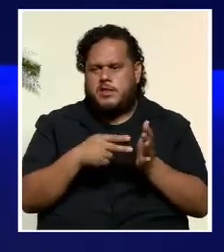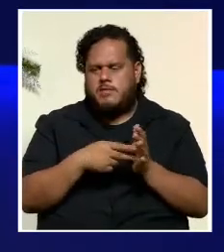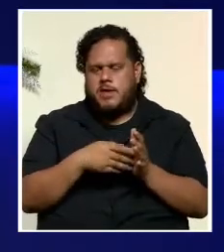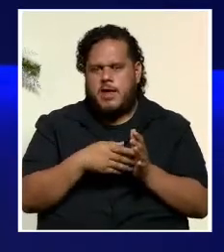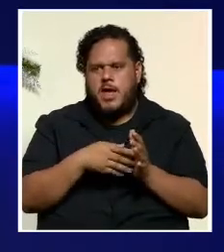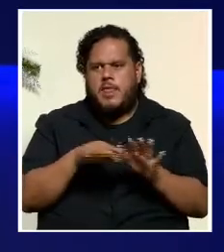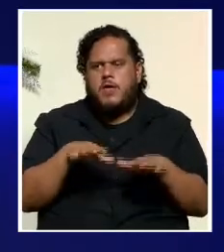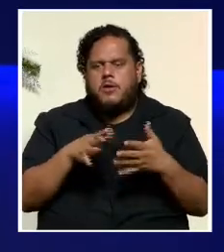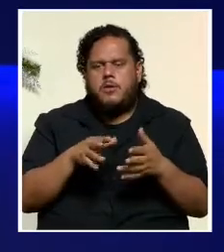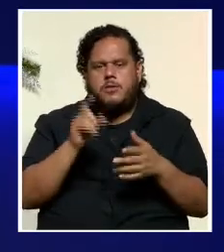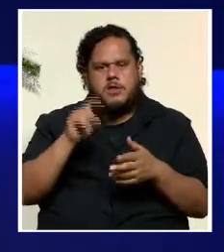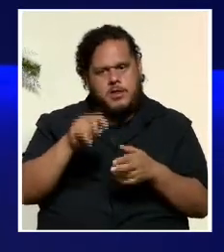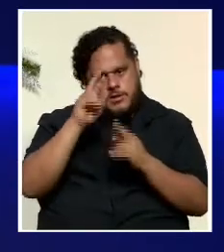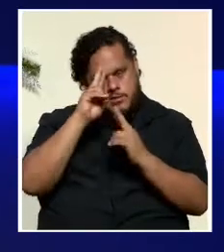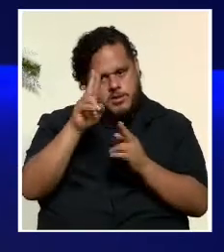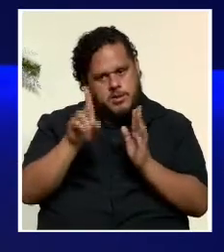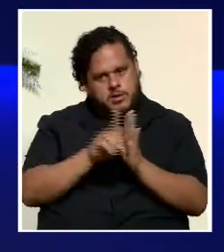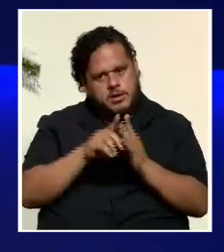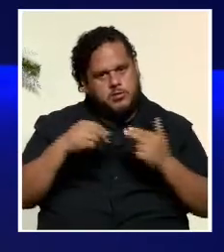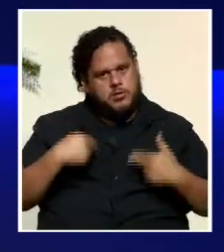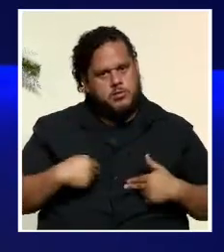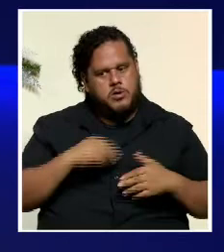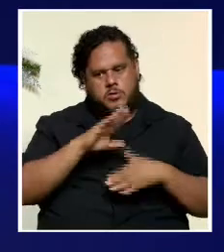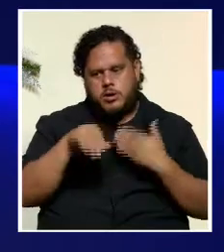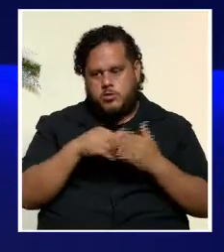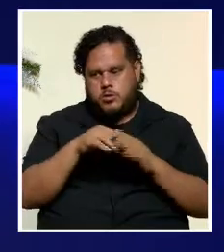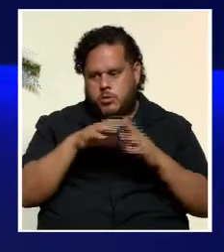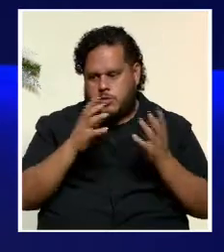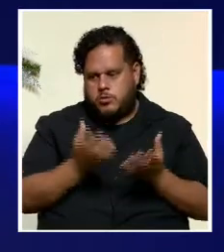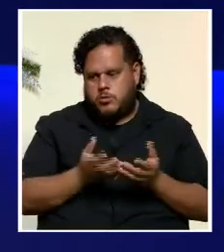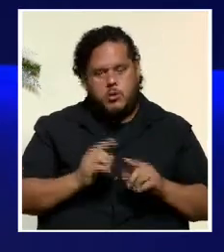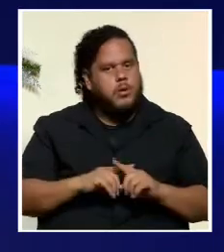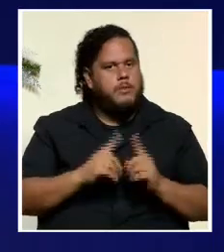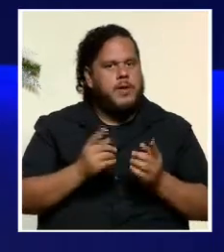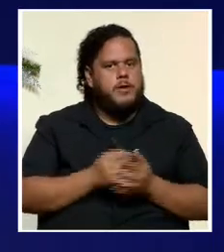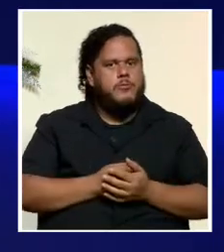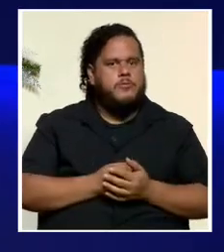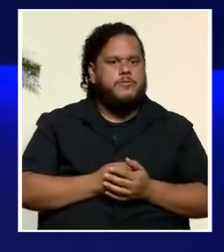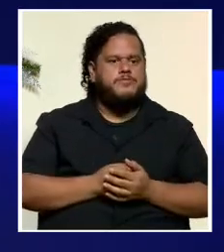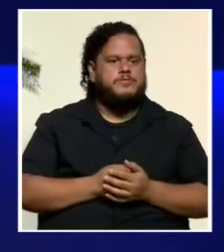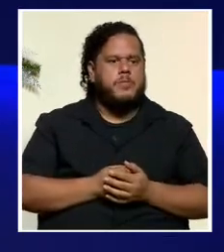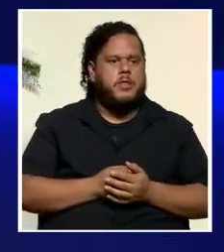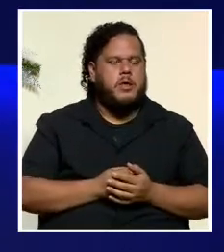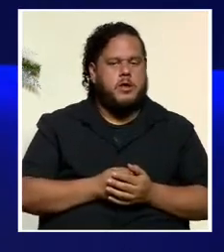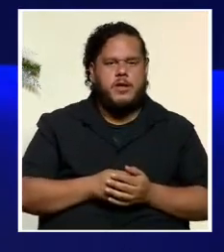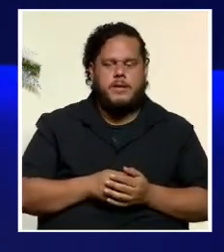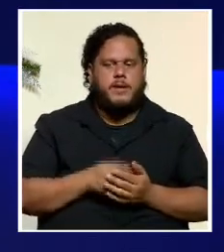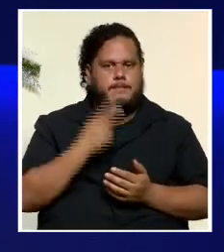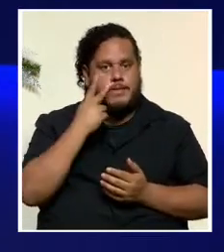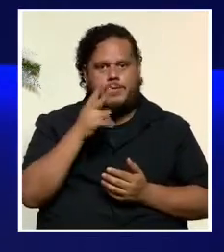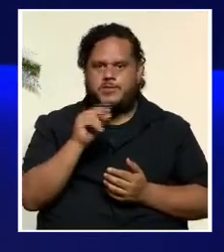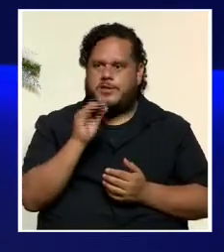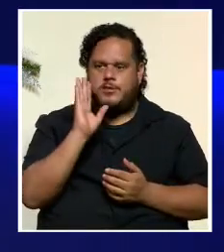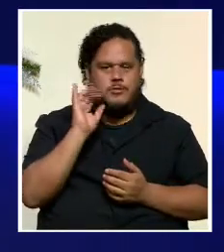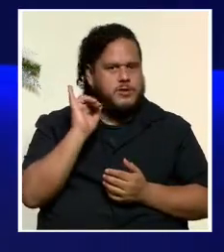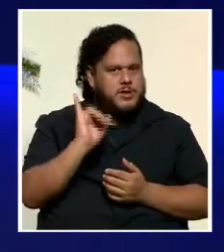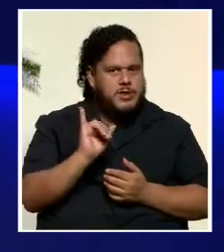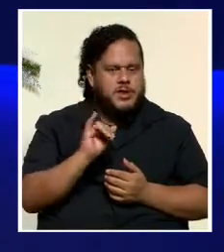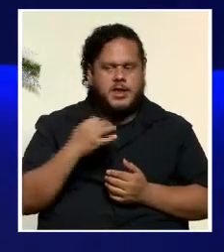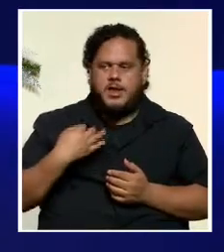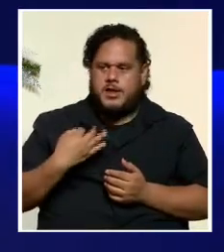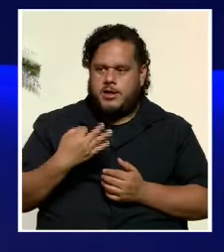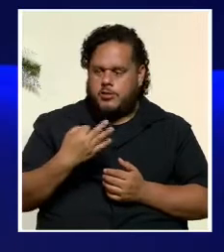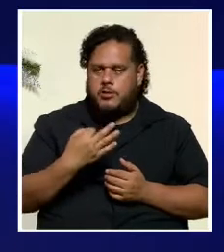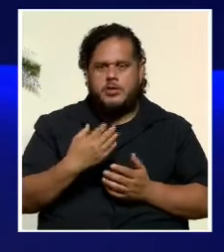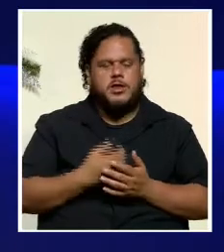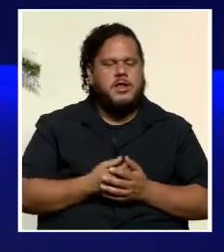los derechos humanos en el mundo. Sin embargo, vemos que no es así y que todos los días en las